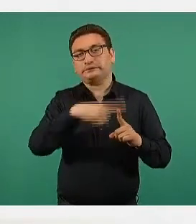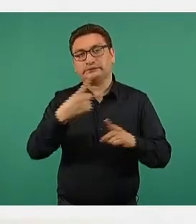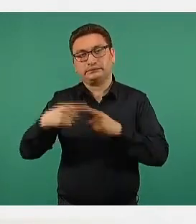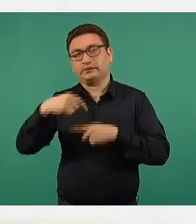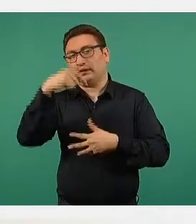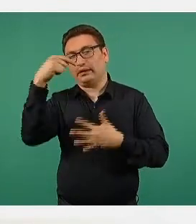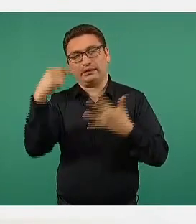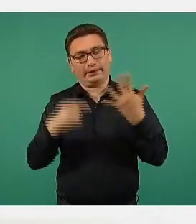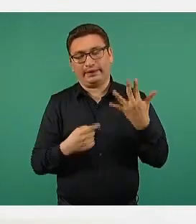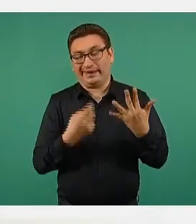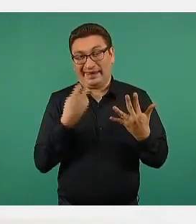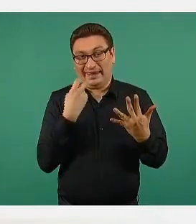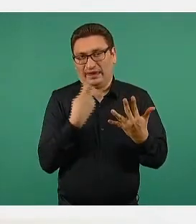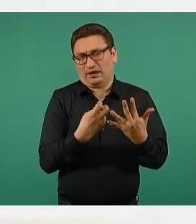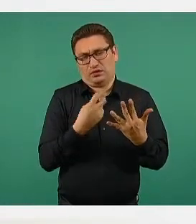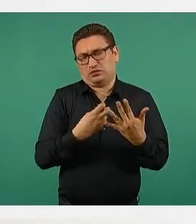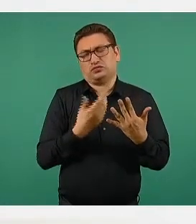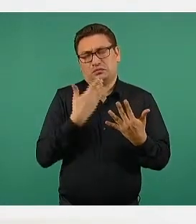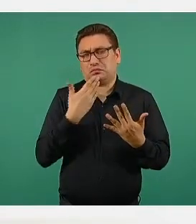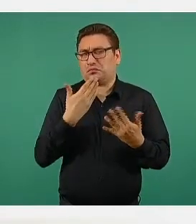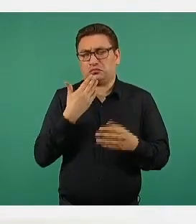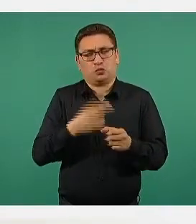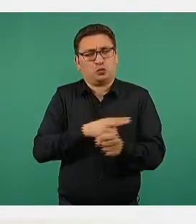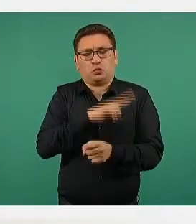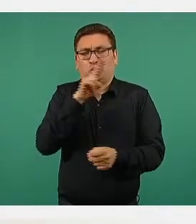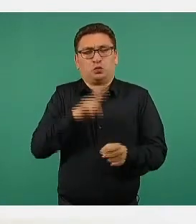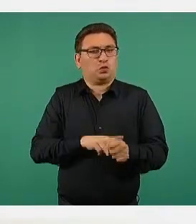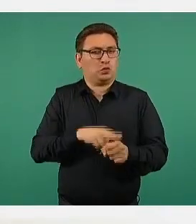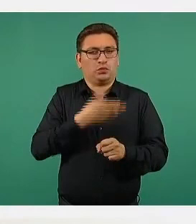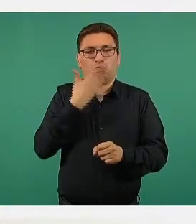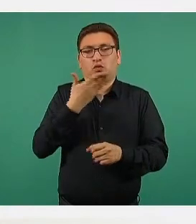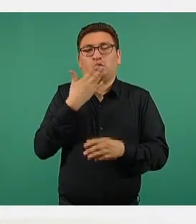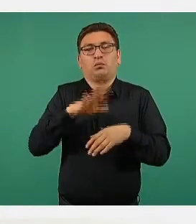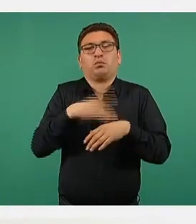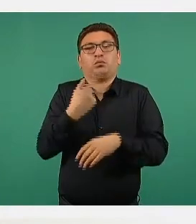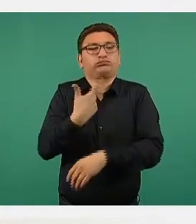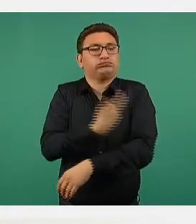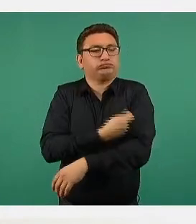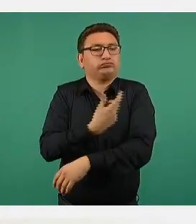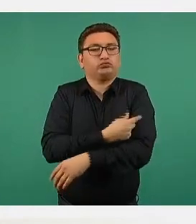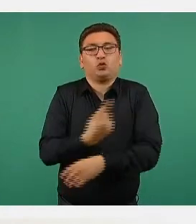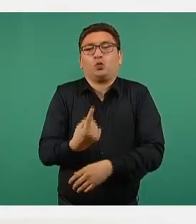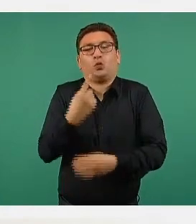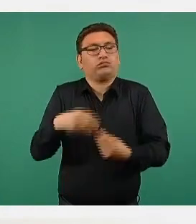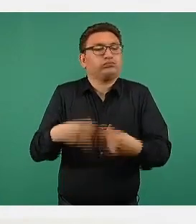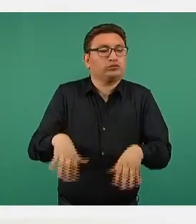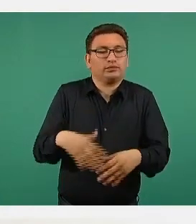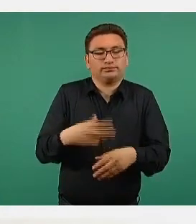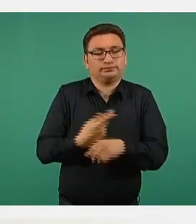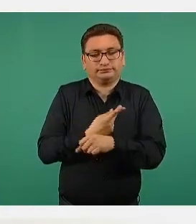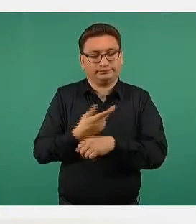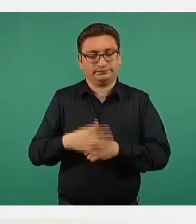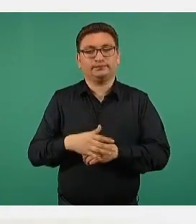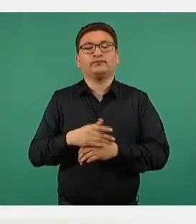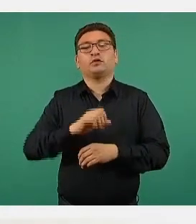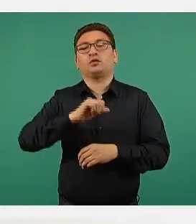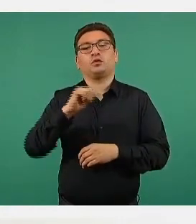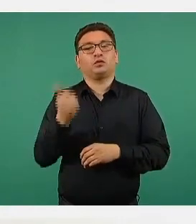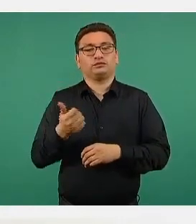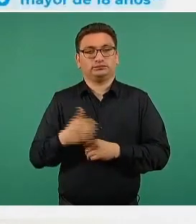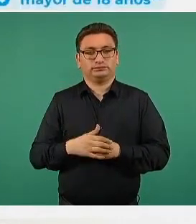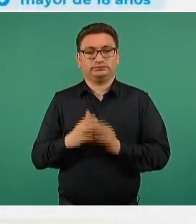de el rango esperado de vacunas que se pueden perder durante la aplicación. La siguiente, por